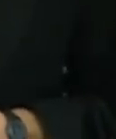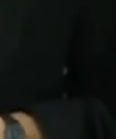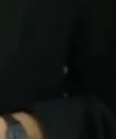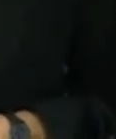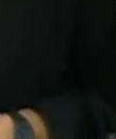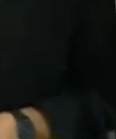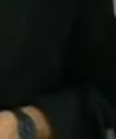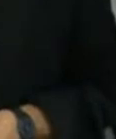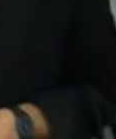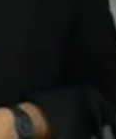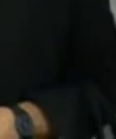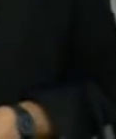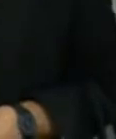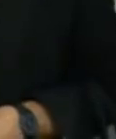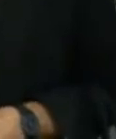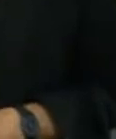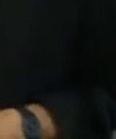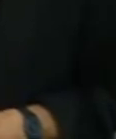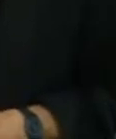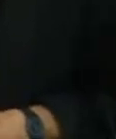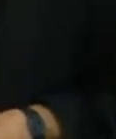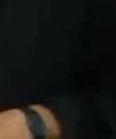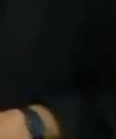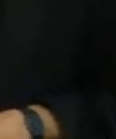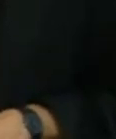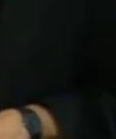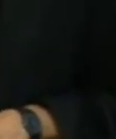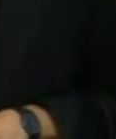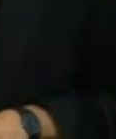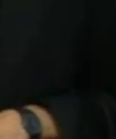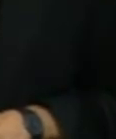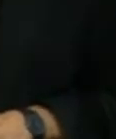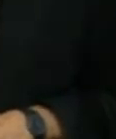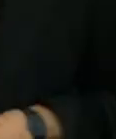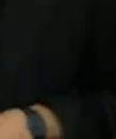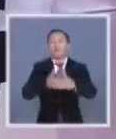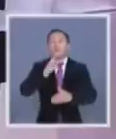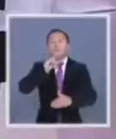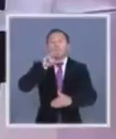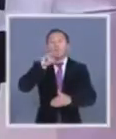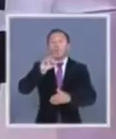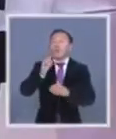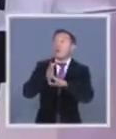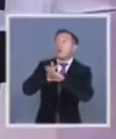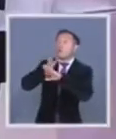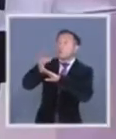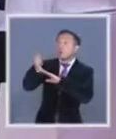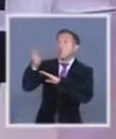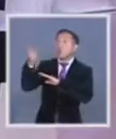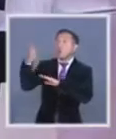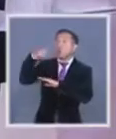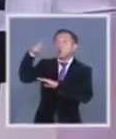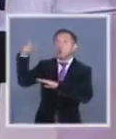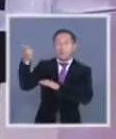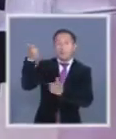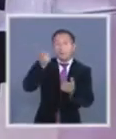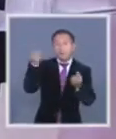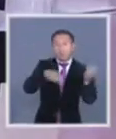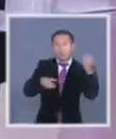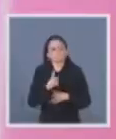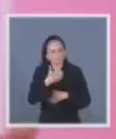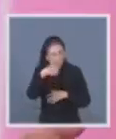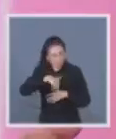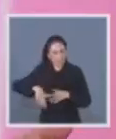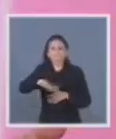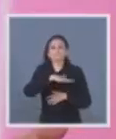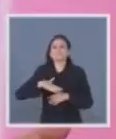el último esfuerzo para llegar a tantos lugares como tenemos que llegar. Combate a la inseguridad, reactivación en la economía del